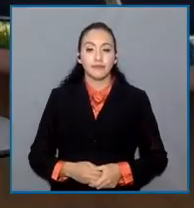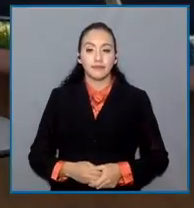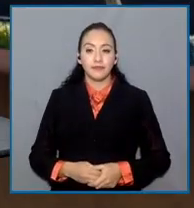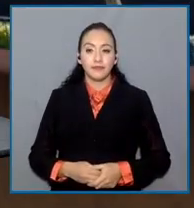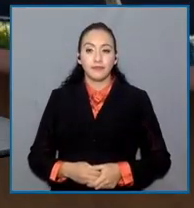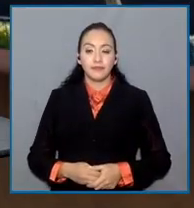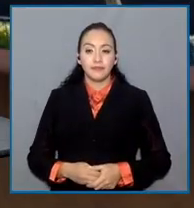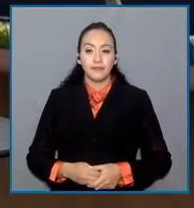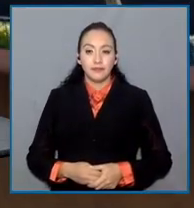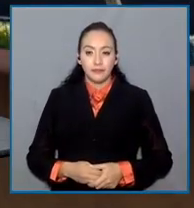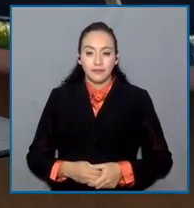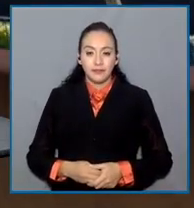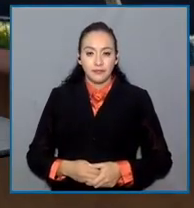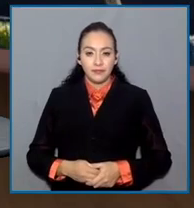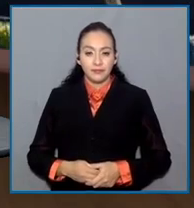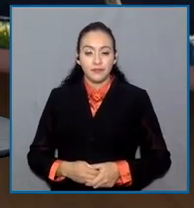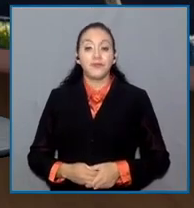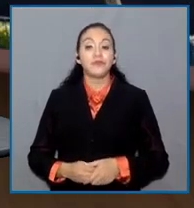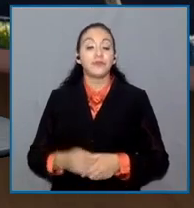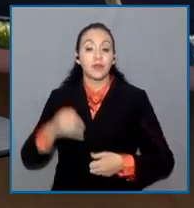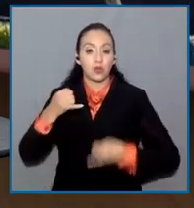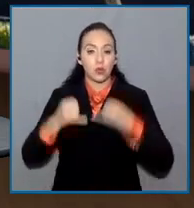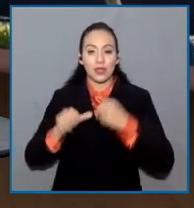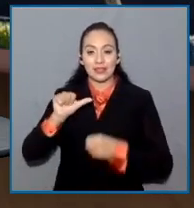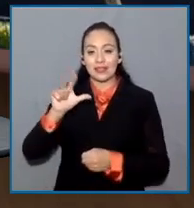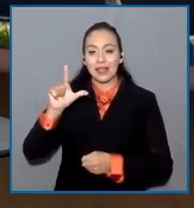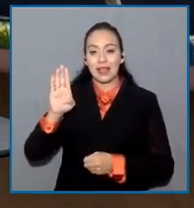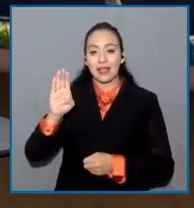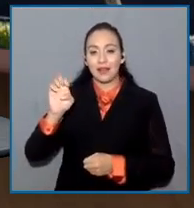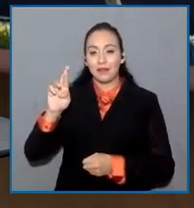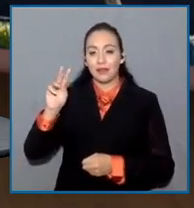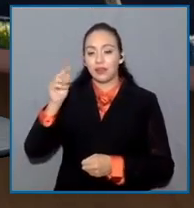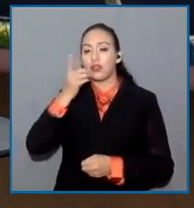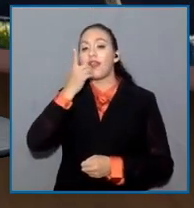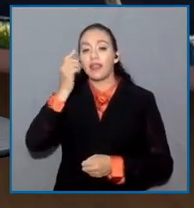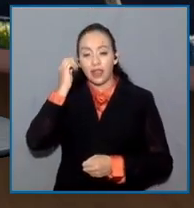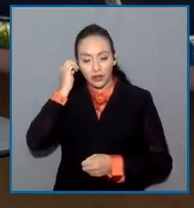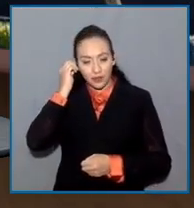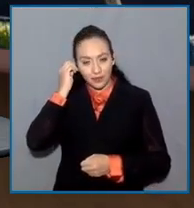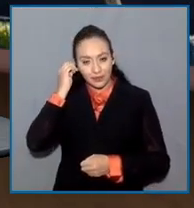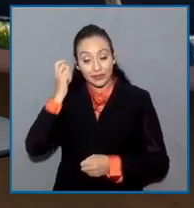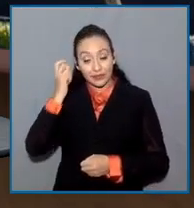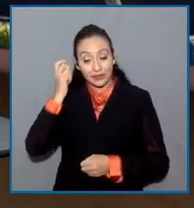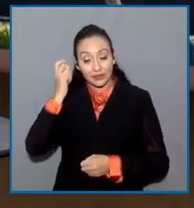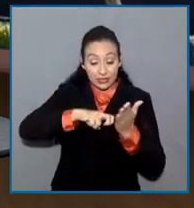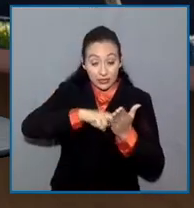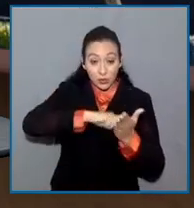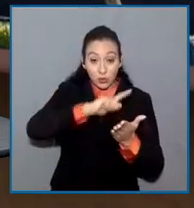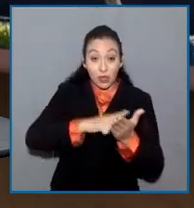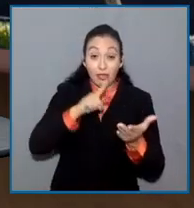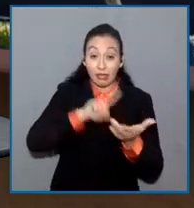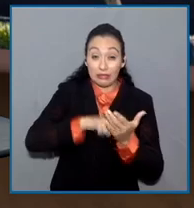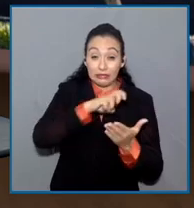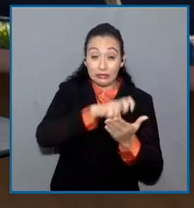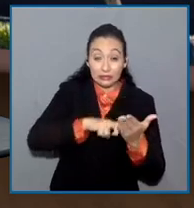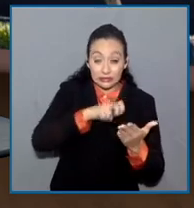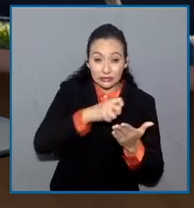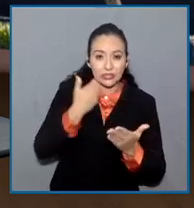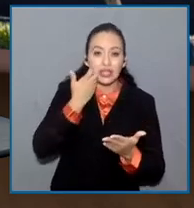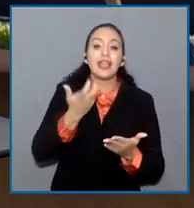El juez Alberto Osorio aseguró que las recientes reformas a la Constitución pretenden restringir las facultades del Poder Judicial.